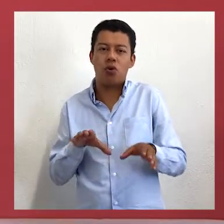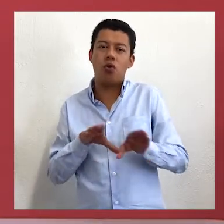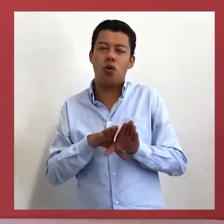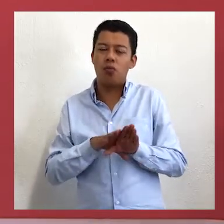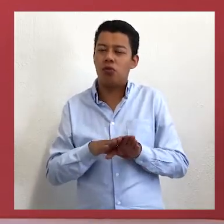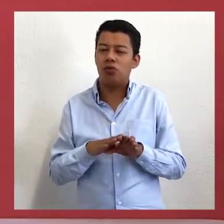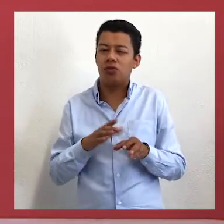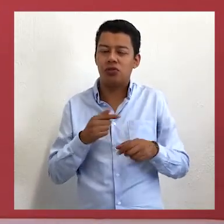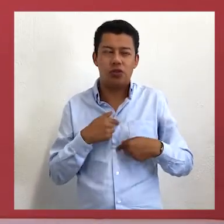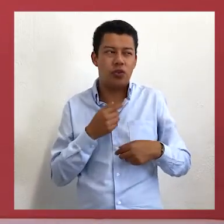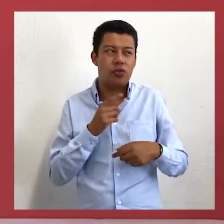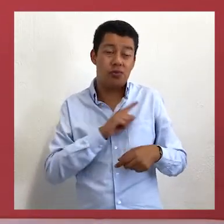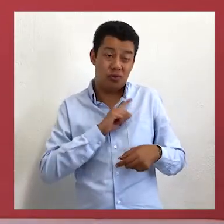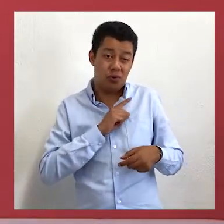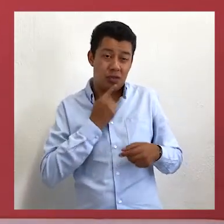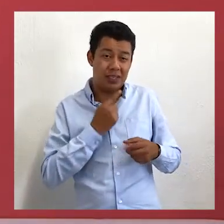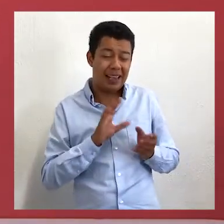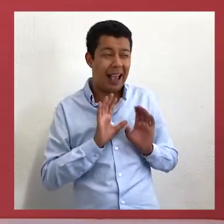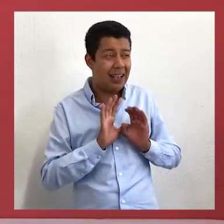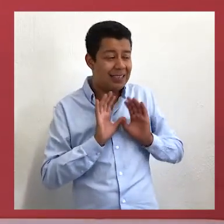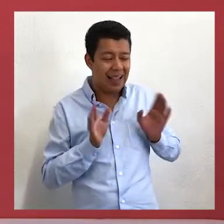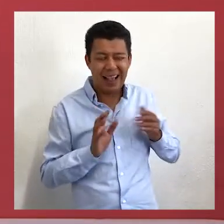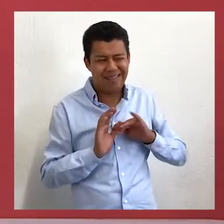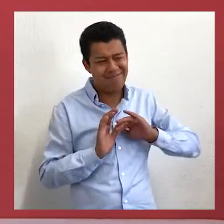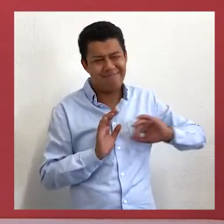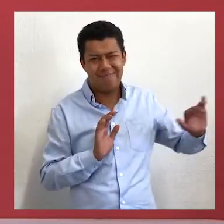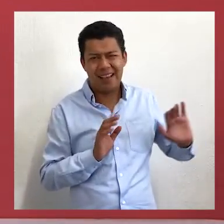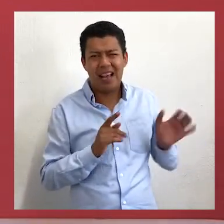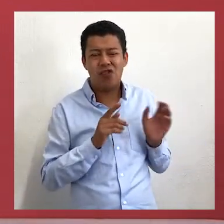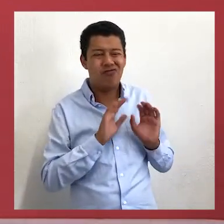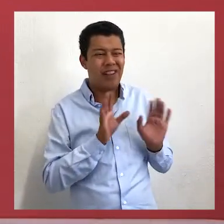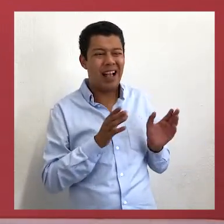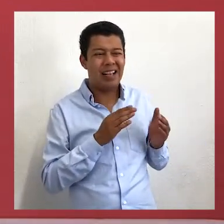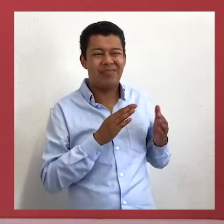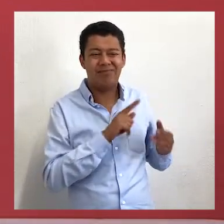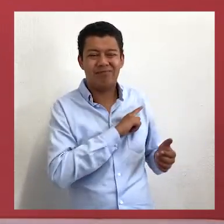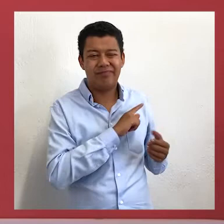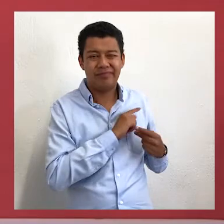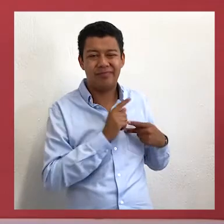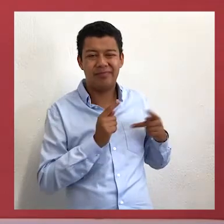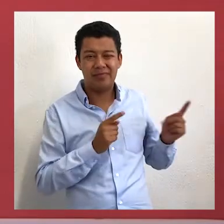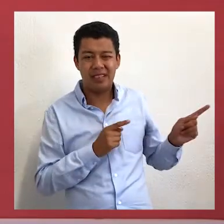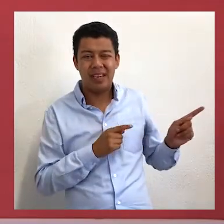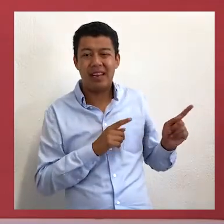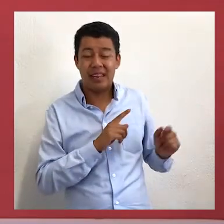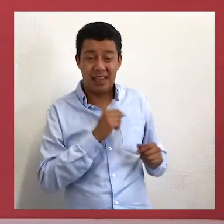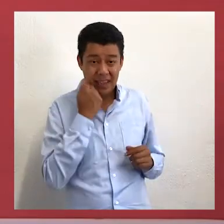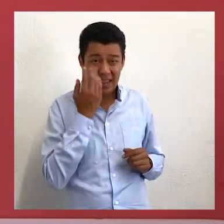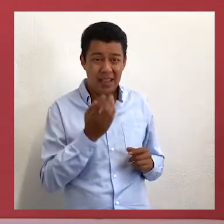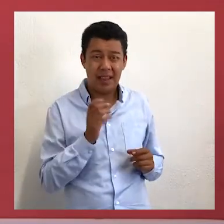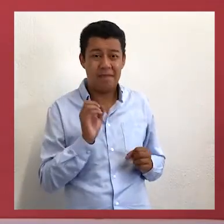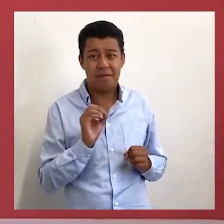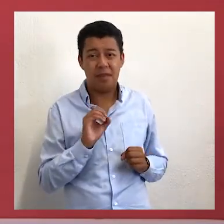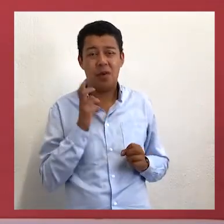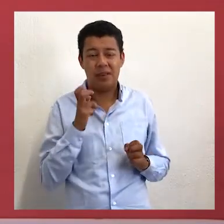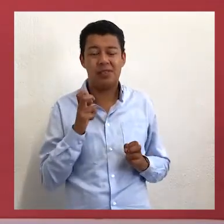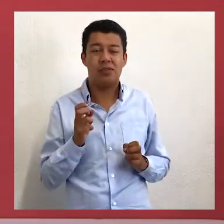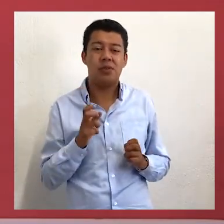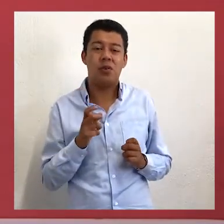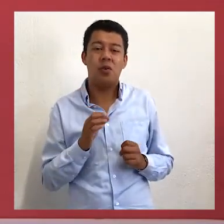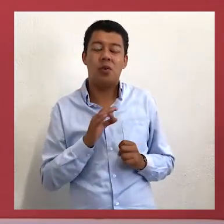ah, déjalo, ya se encerró, anda ahí enojado y ni él sabe por qué. No es una